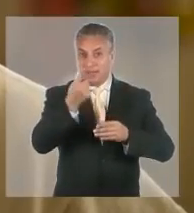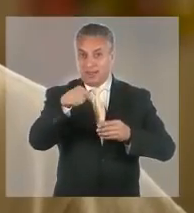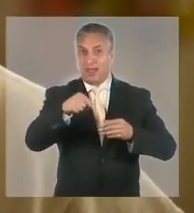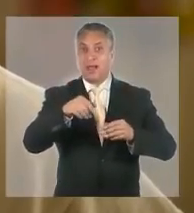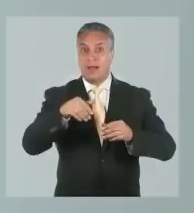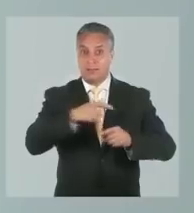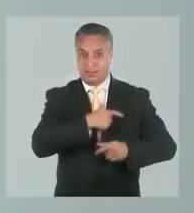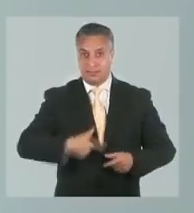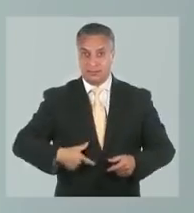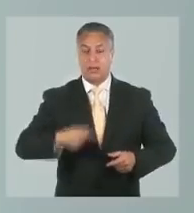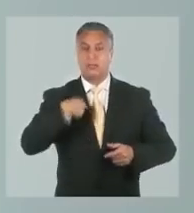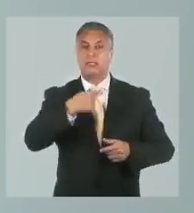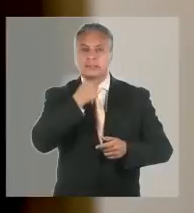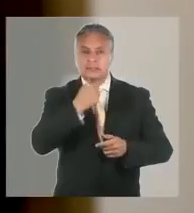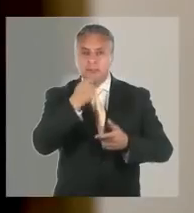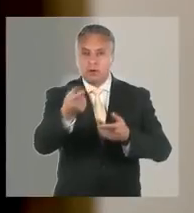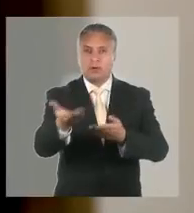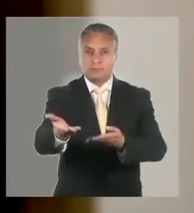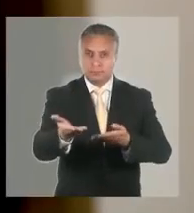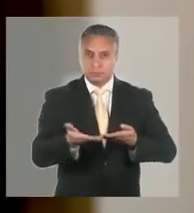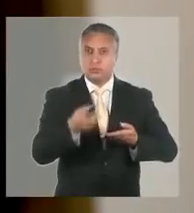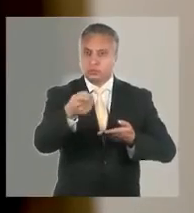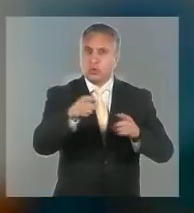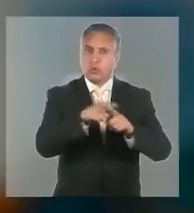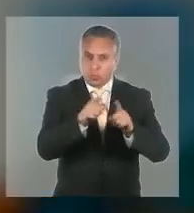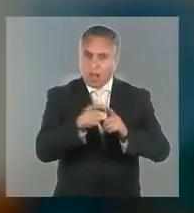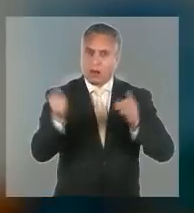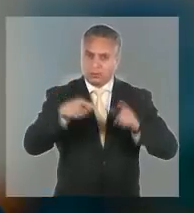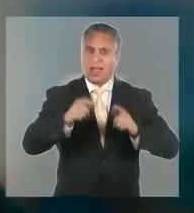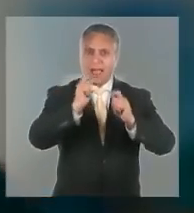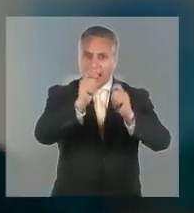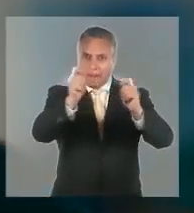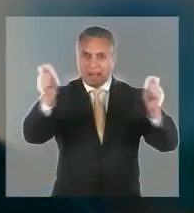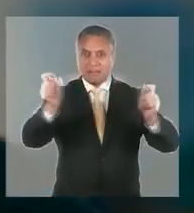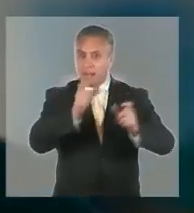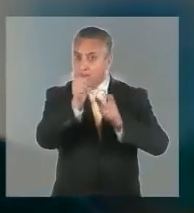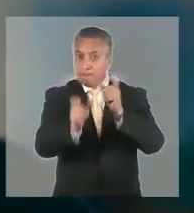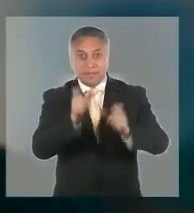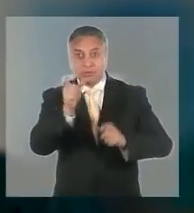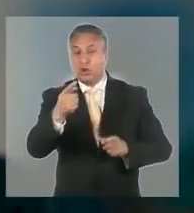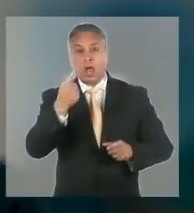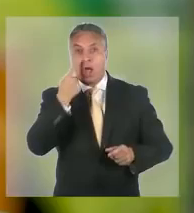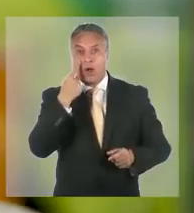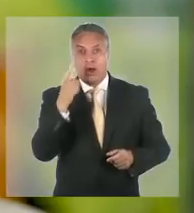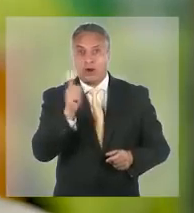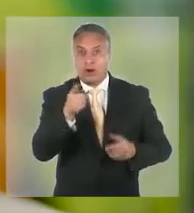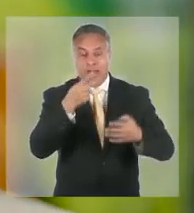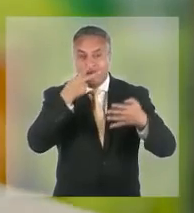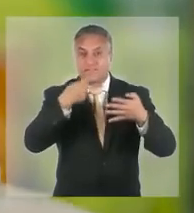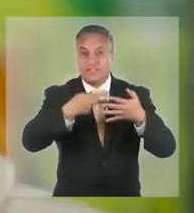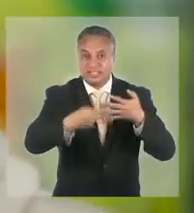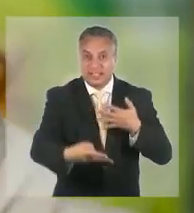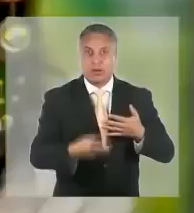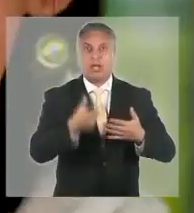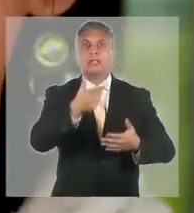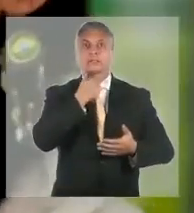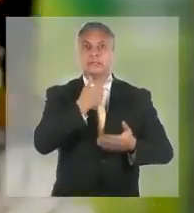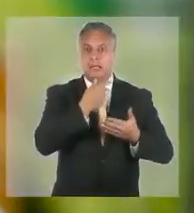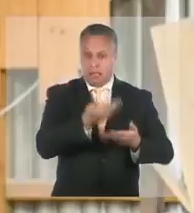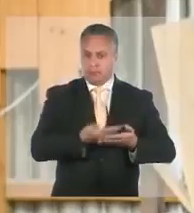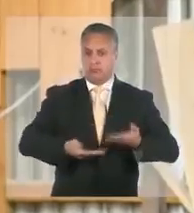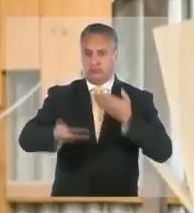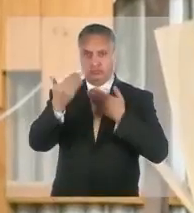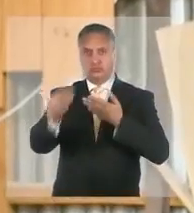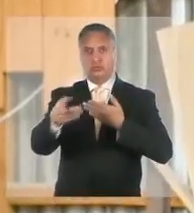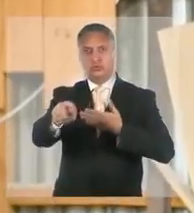una invitación. Queremos que seas parte de la campaña de los invisibles, que quiere devolverle el Estado a los ciudadanos. De